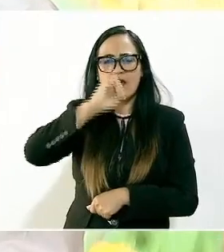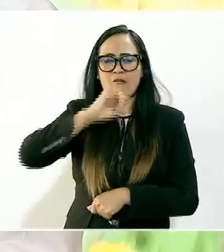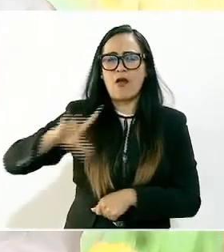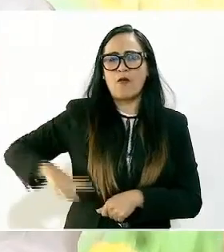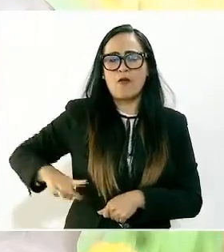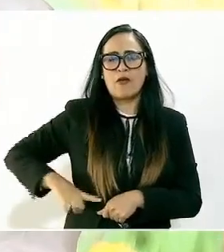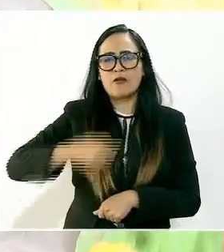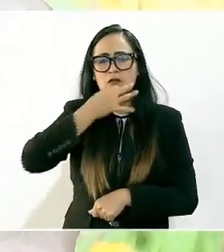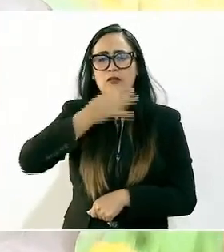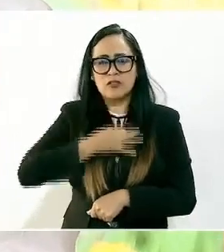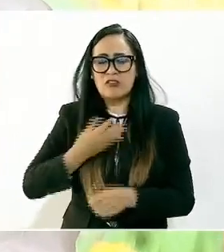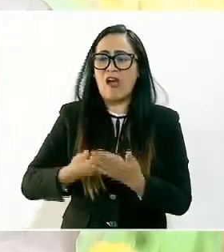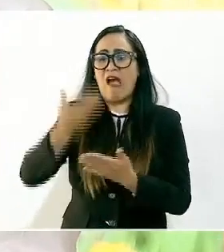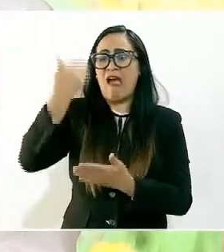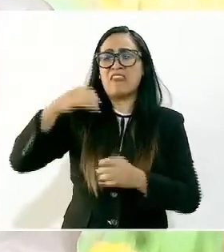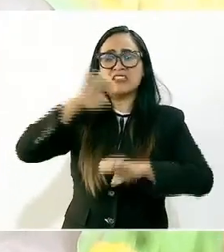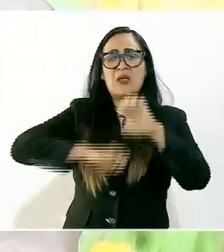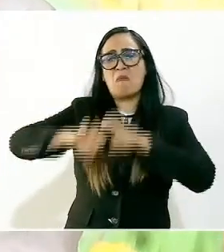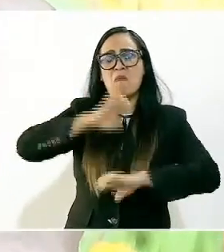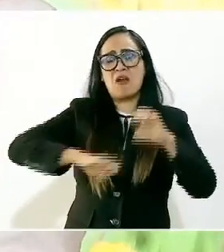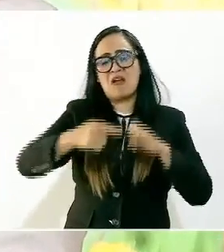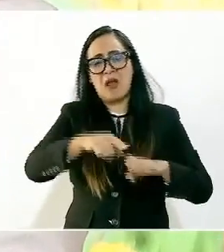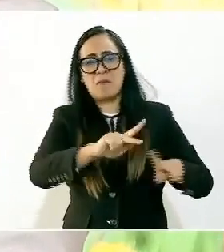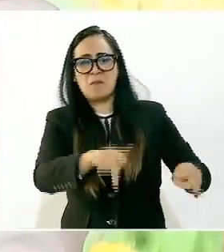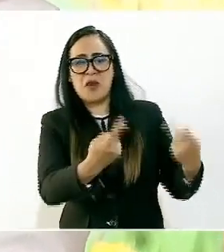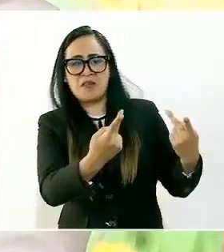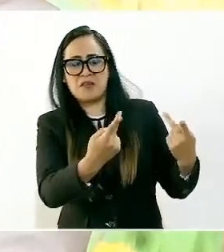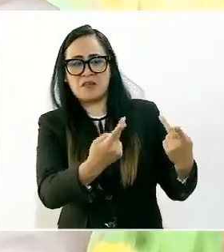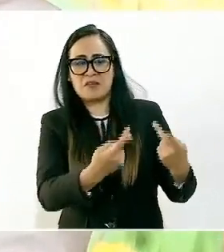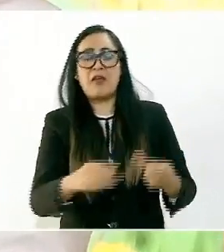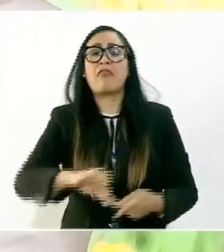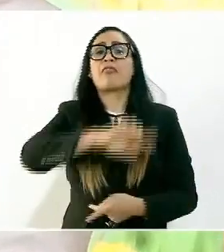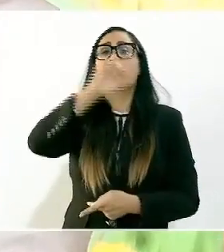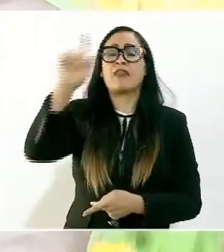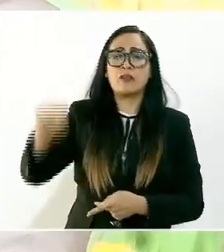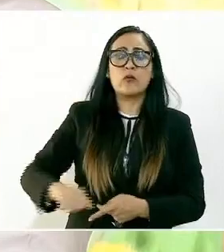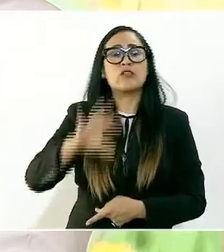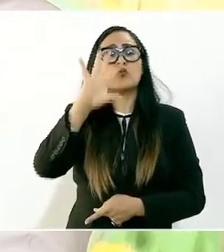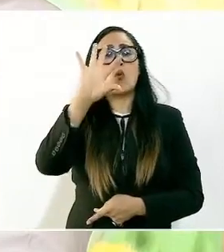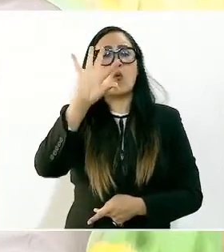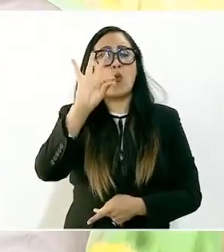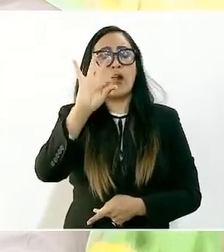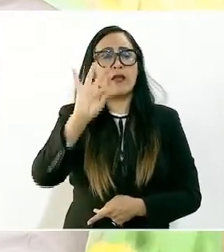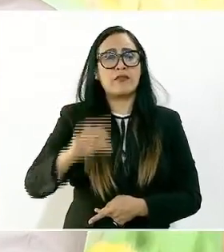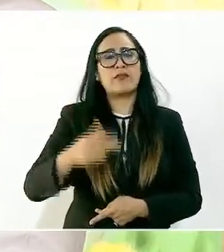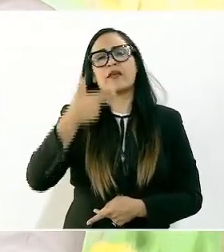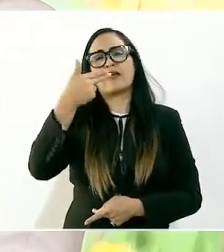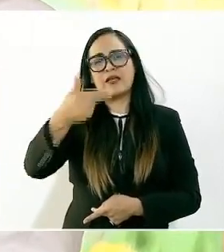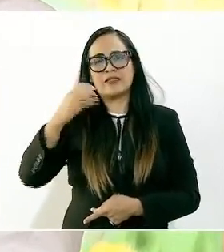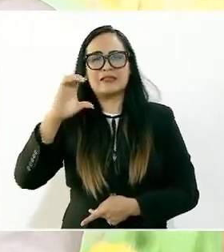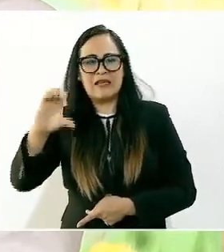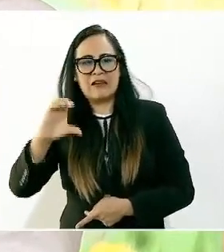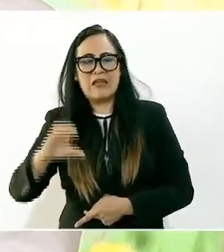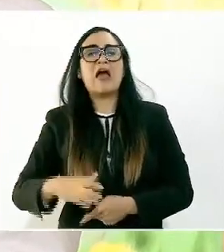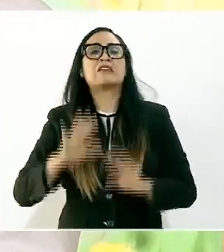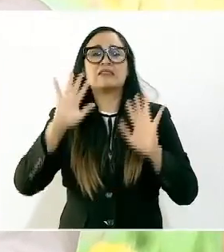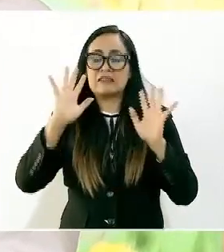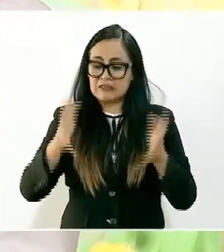se había privatizado y ahora más de 40 hectáreas se recuperan